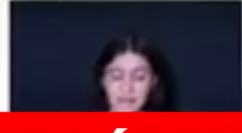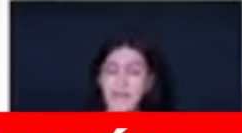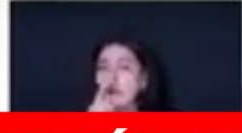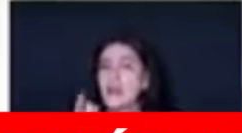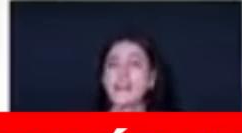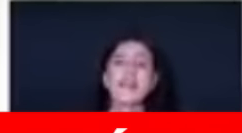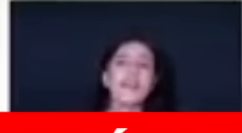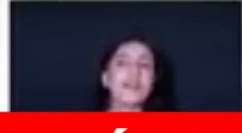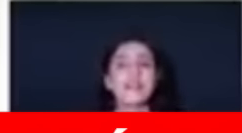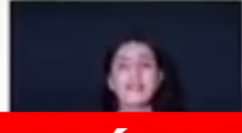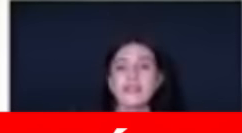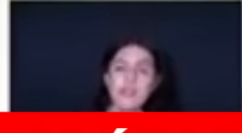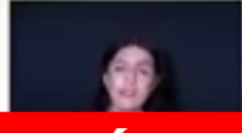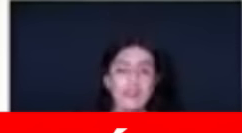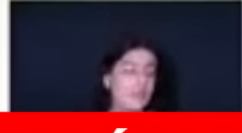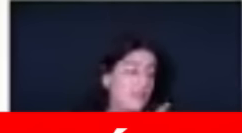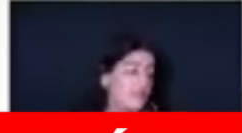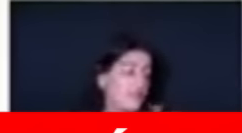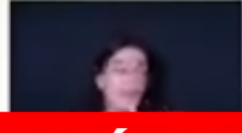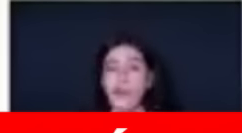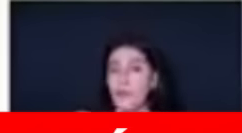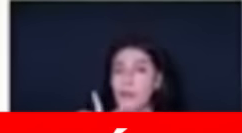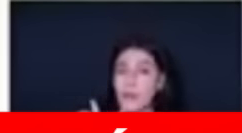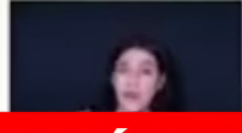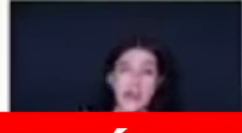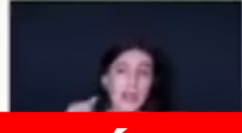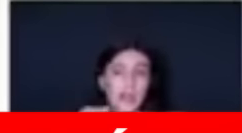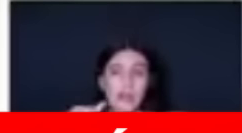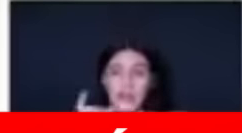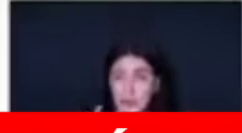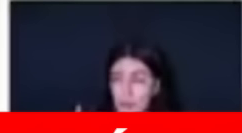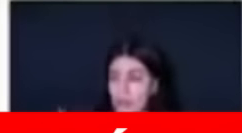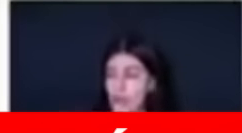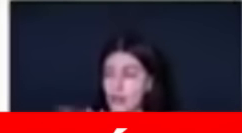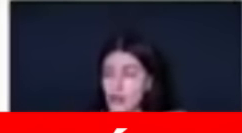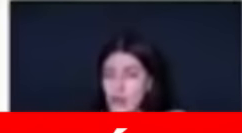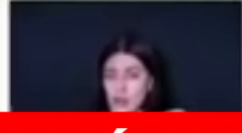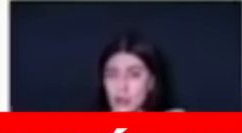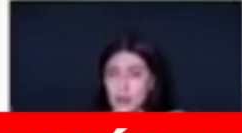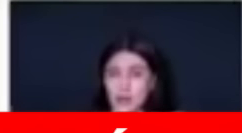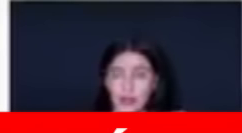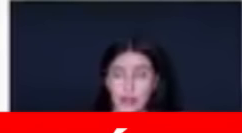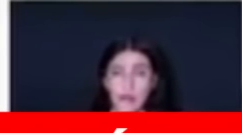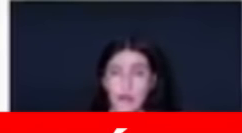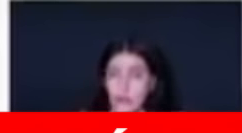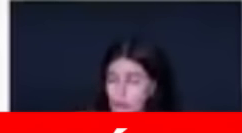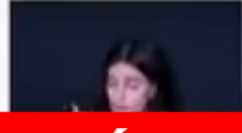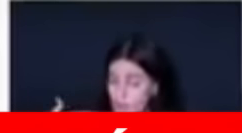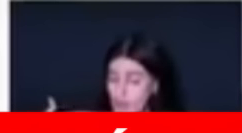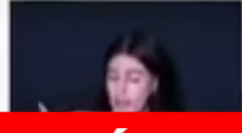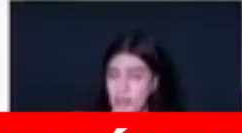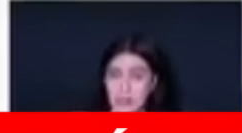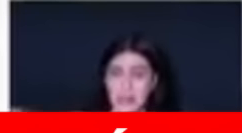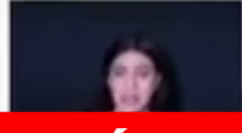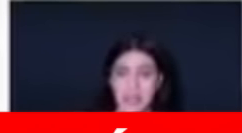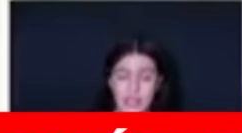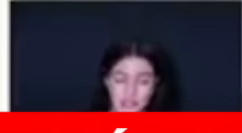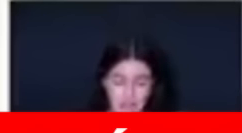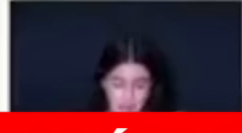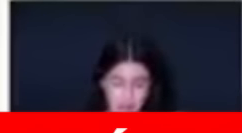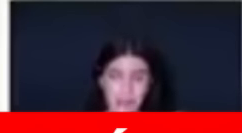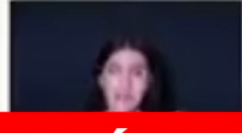a acusar de estar solos y estaremos acompañados por toda la historia de esta gran